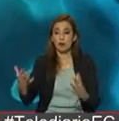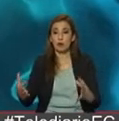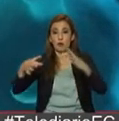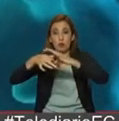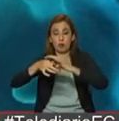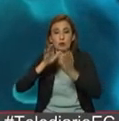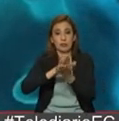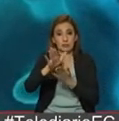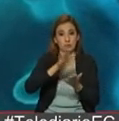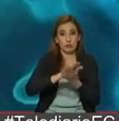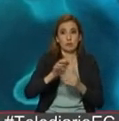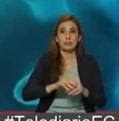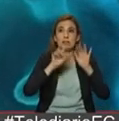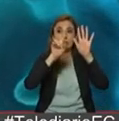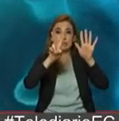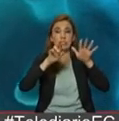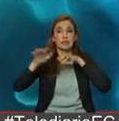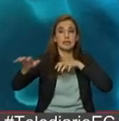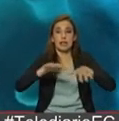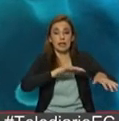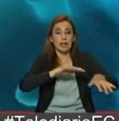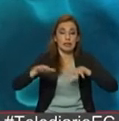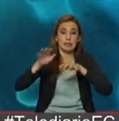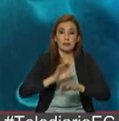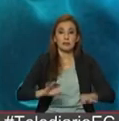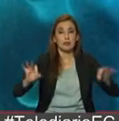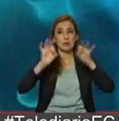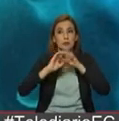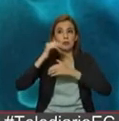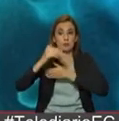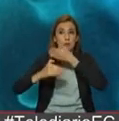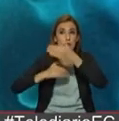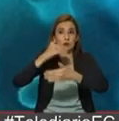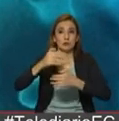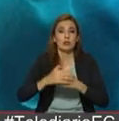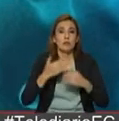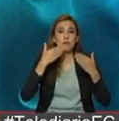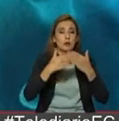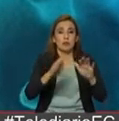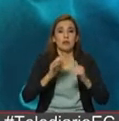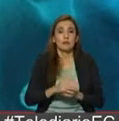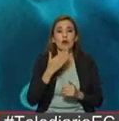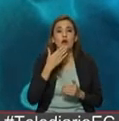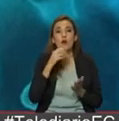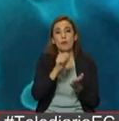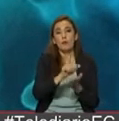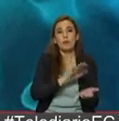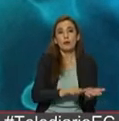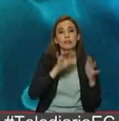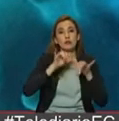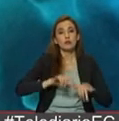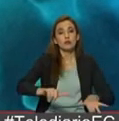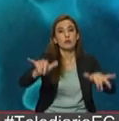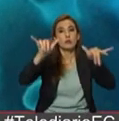socios estratégicos. 7. Actividades claves, procesos operativos, cómo hacer que el proyecto persista.